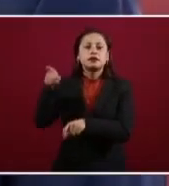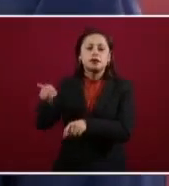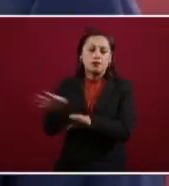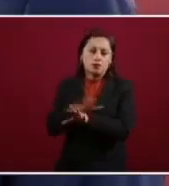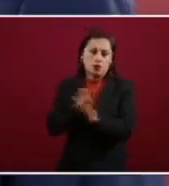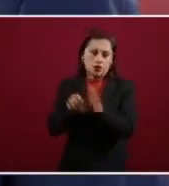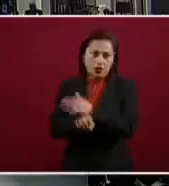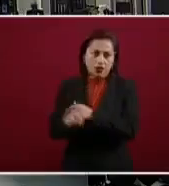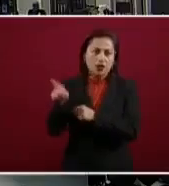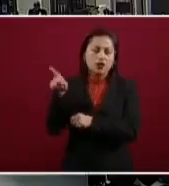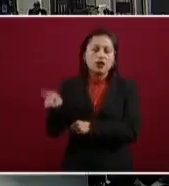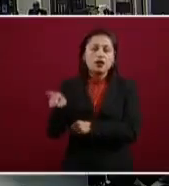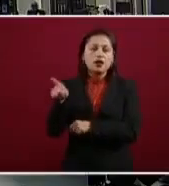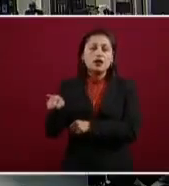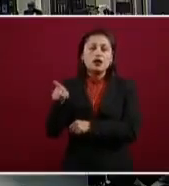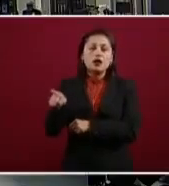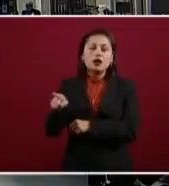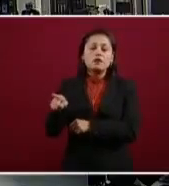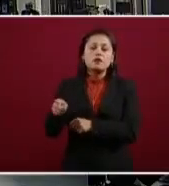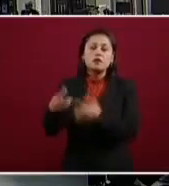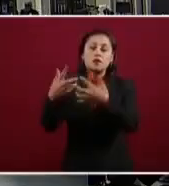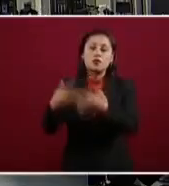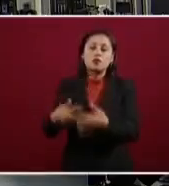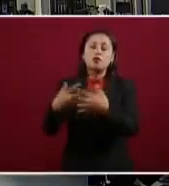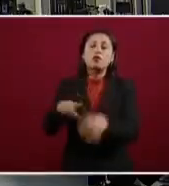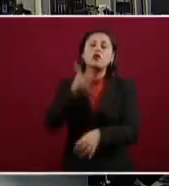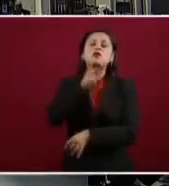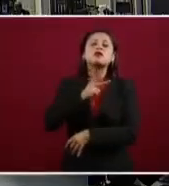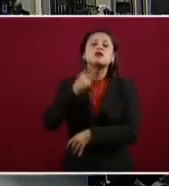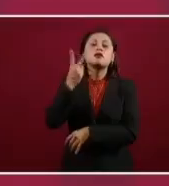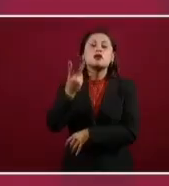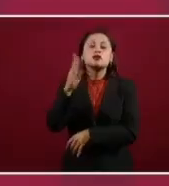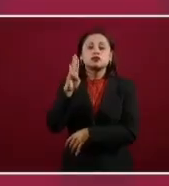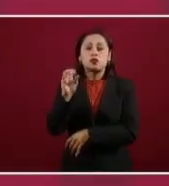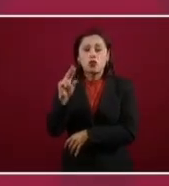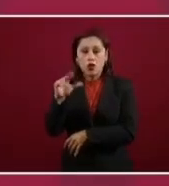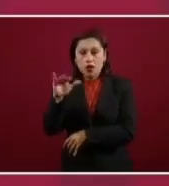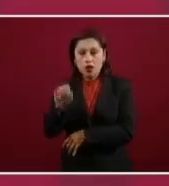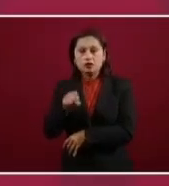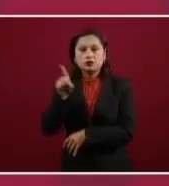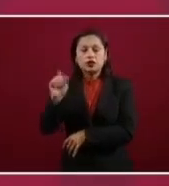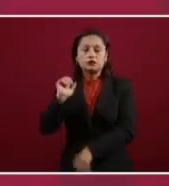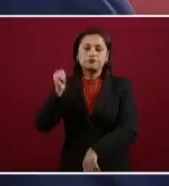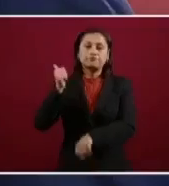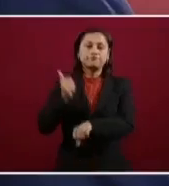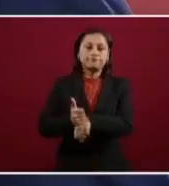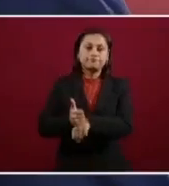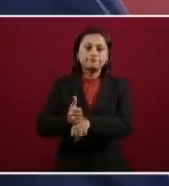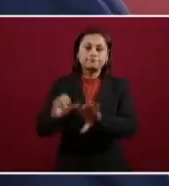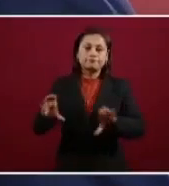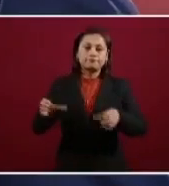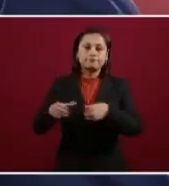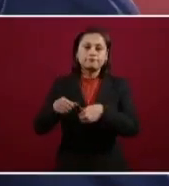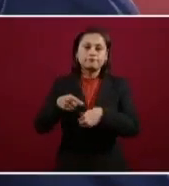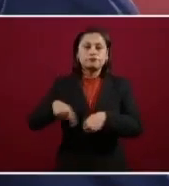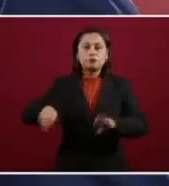se va a tener una base de militar naval